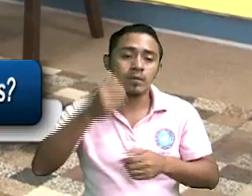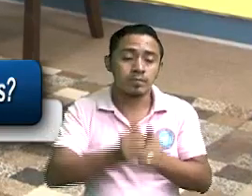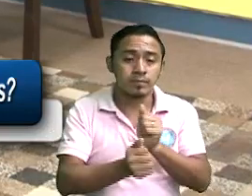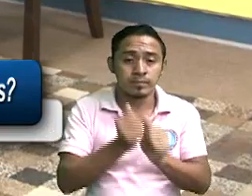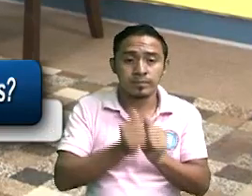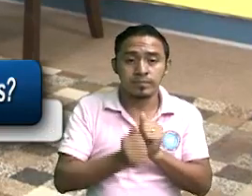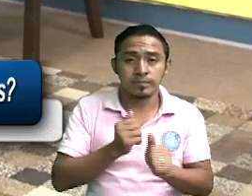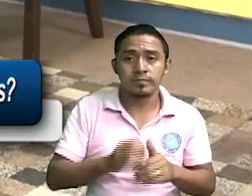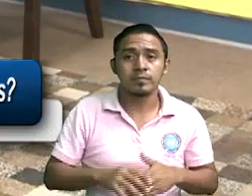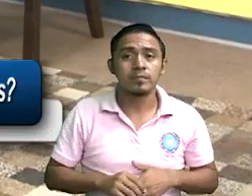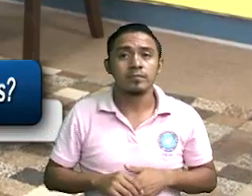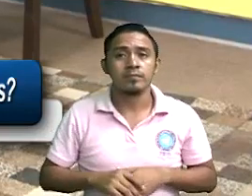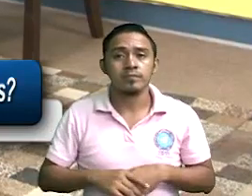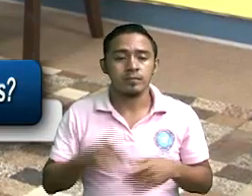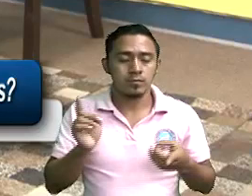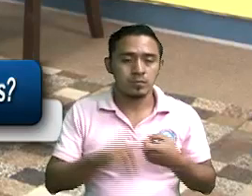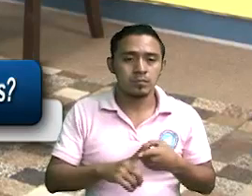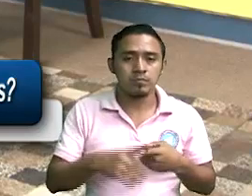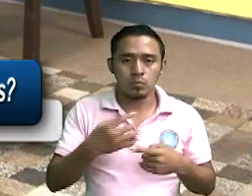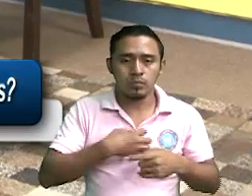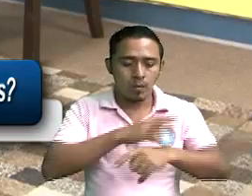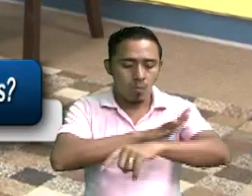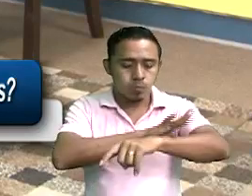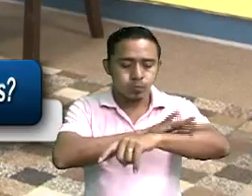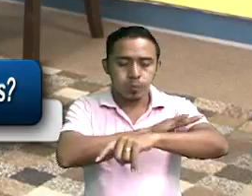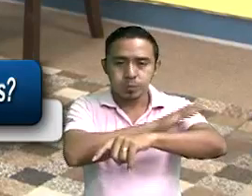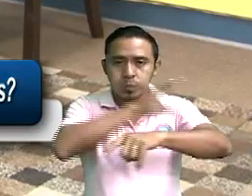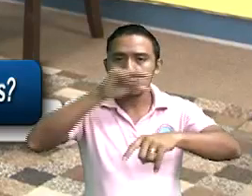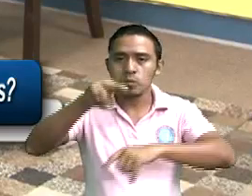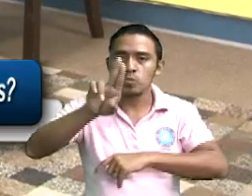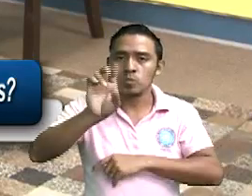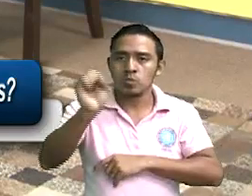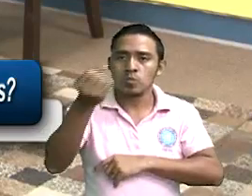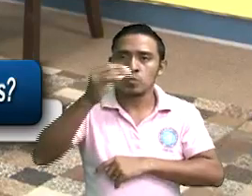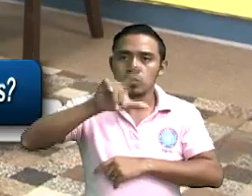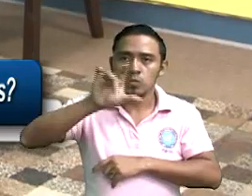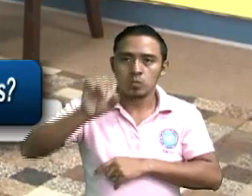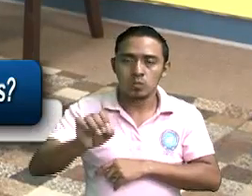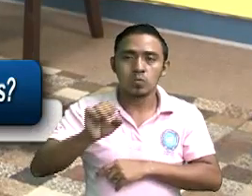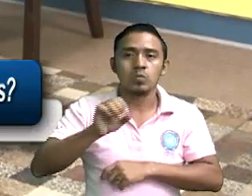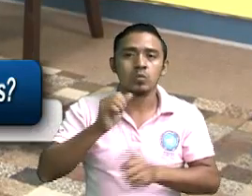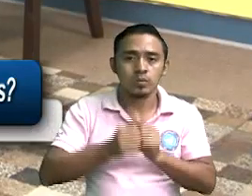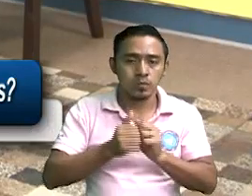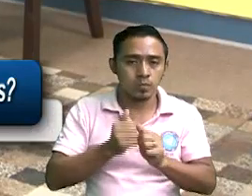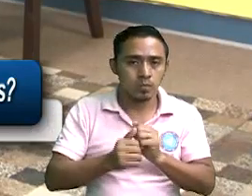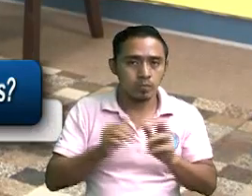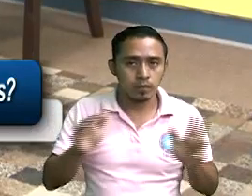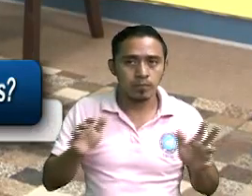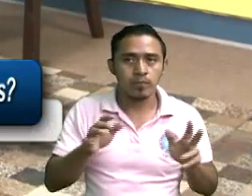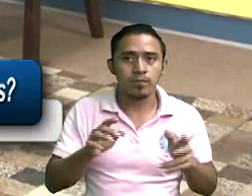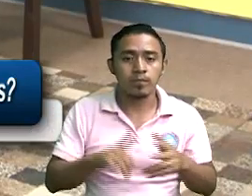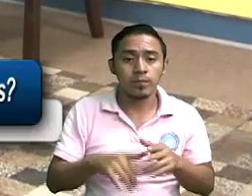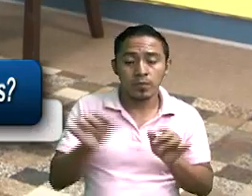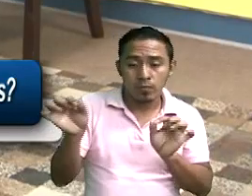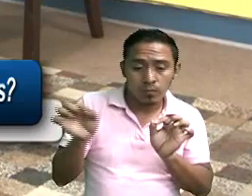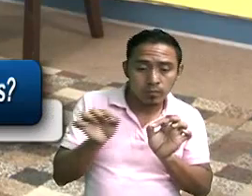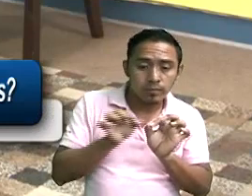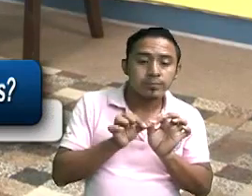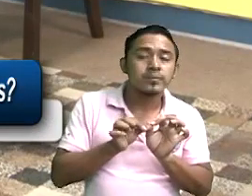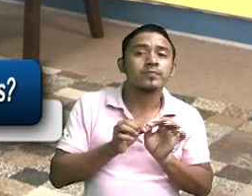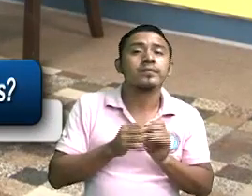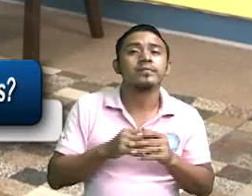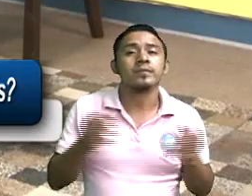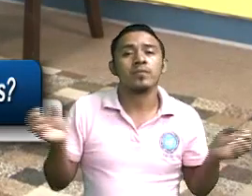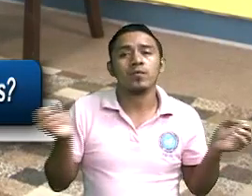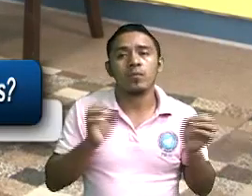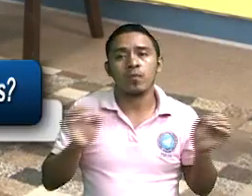afectar propiamente al músculo, en donde se origina en el músculo el problema o en algún receptor muscular